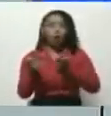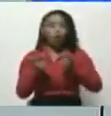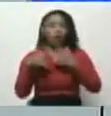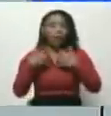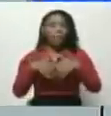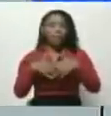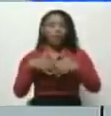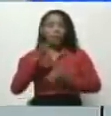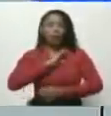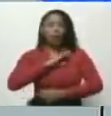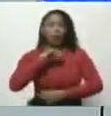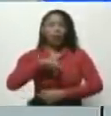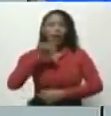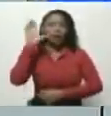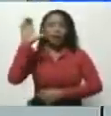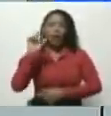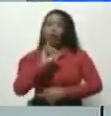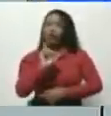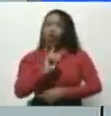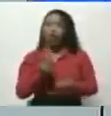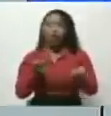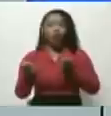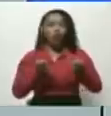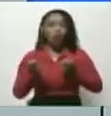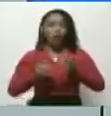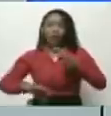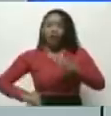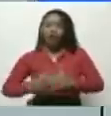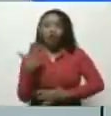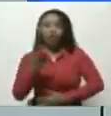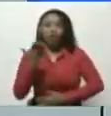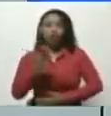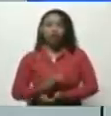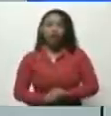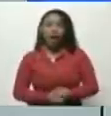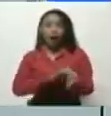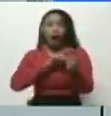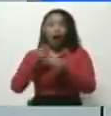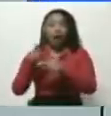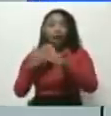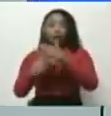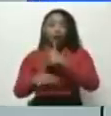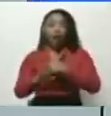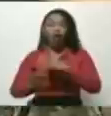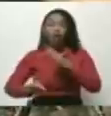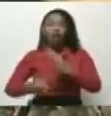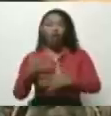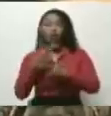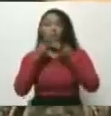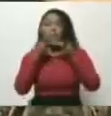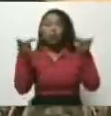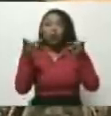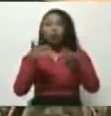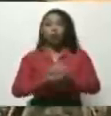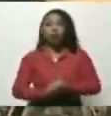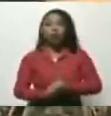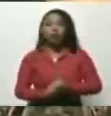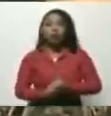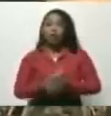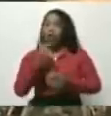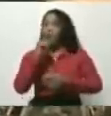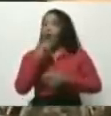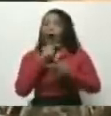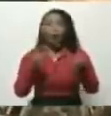del Estado, no controla el de las fundaciones. Allí se van los fondos públicos sin